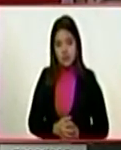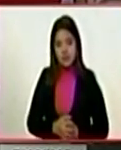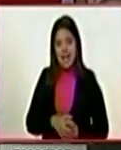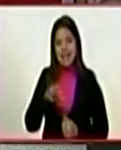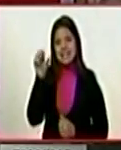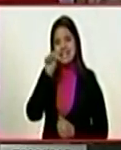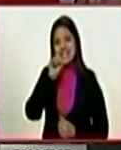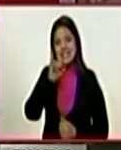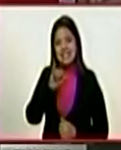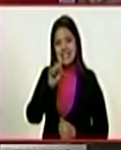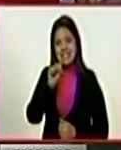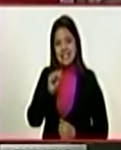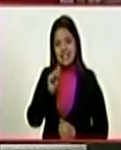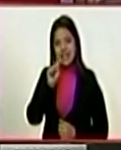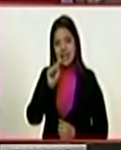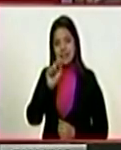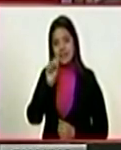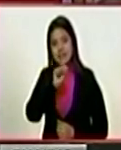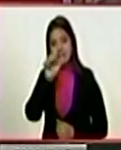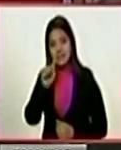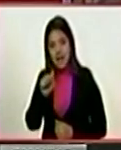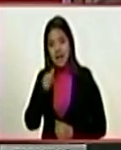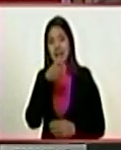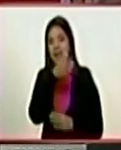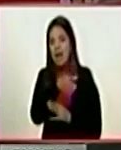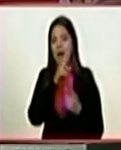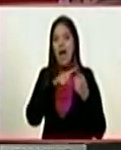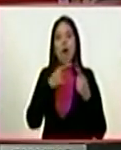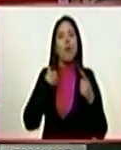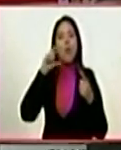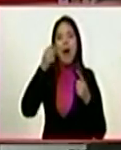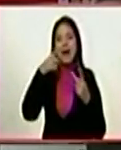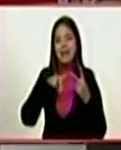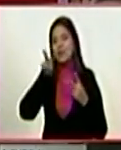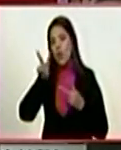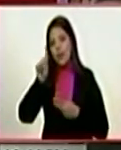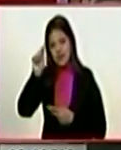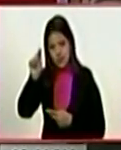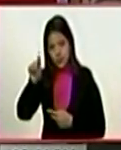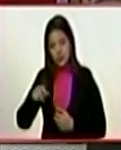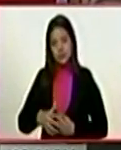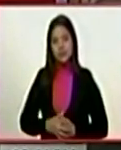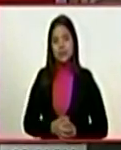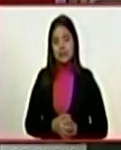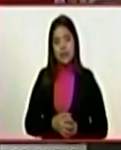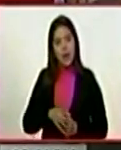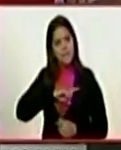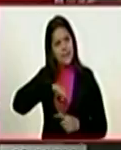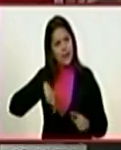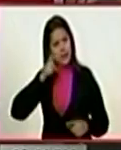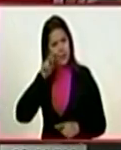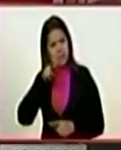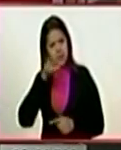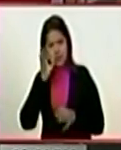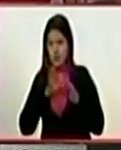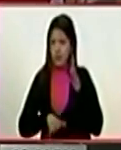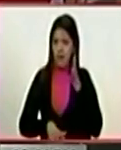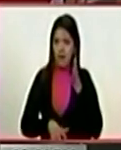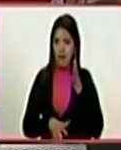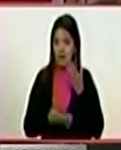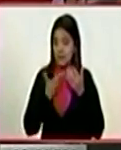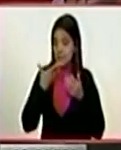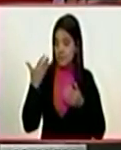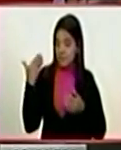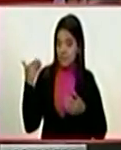que prestan servicio a Guarenas, Guatire y los Valles del Tuy. Y nosotros decíamos que no era coincidencial que